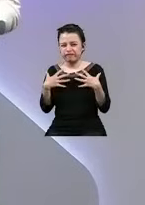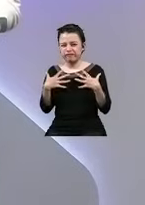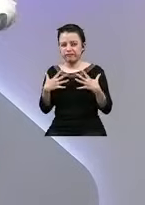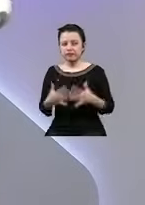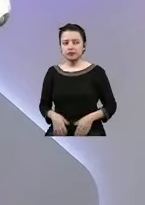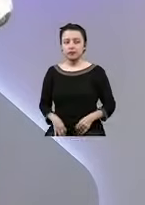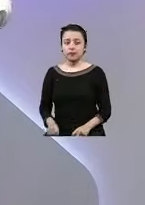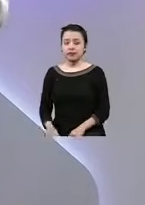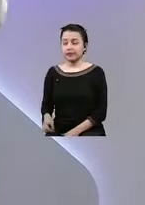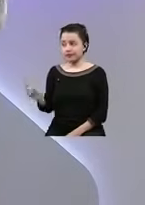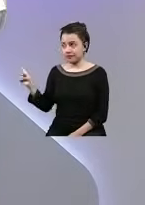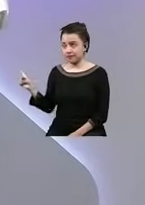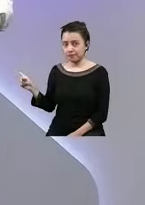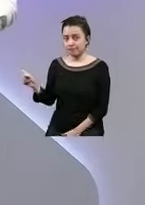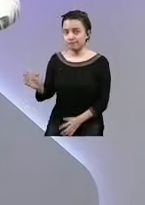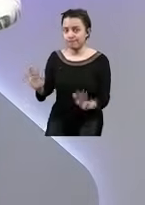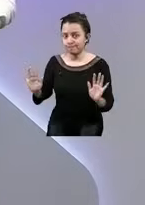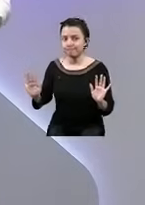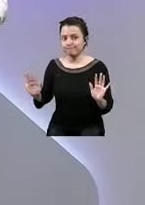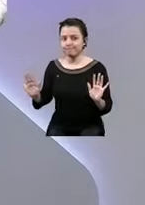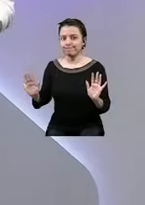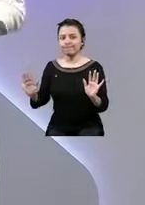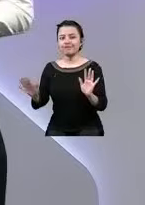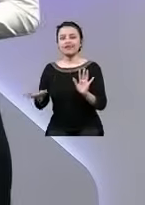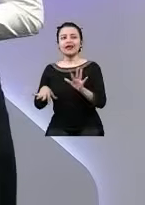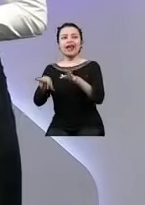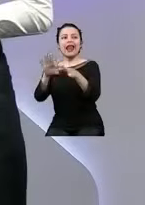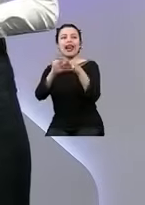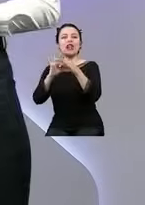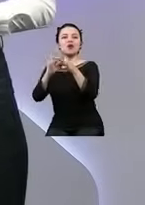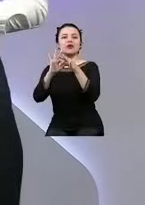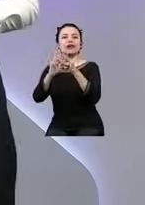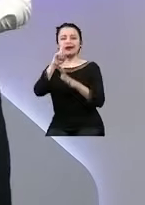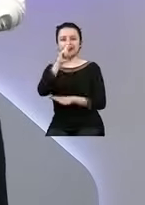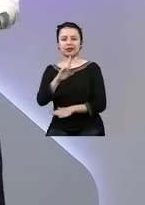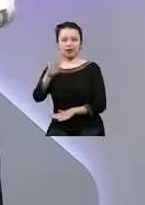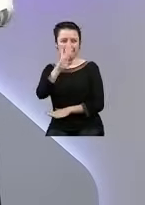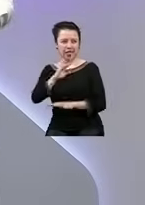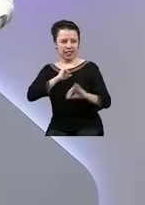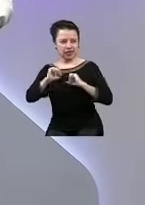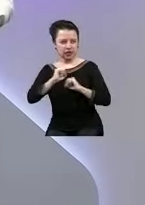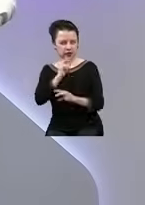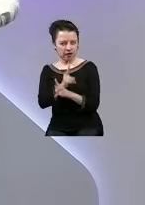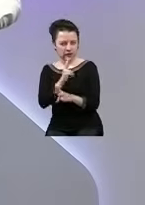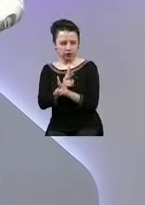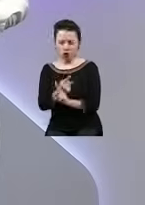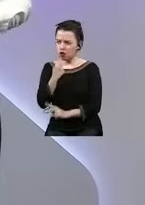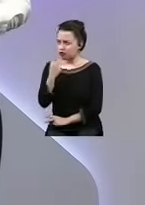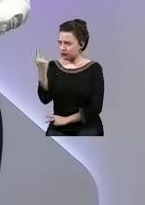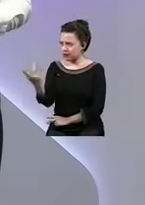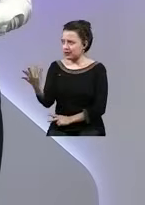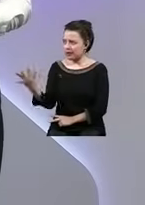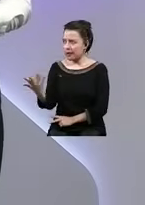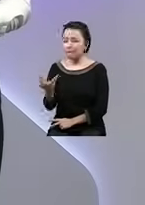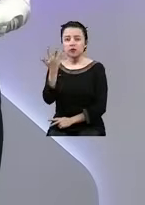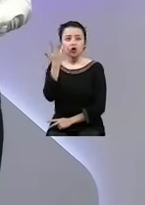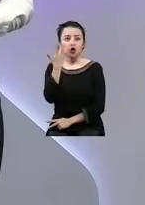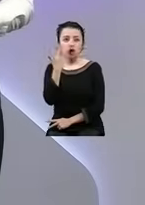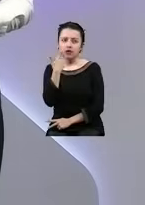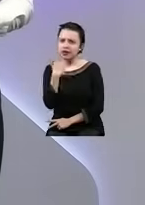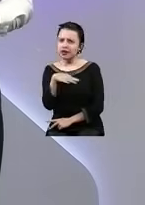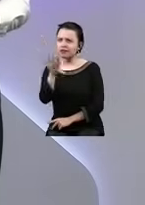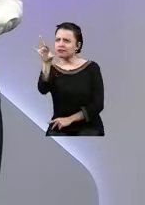Y es que, Juan Diego, volvemos con el tema de la Unidad Nacional de Gestión de Riesgo, porque como usted lo anticipaba, cada día empezamos a